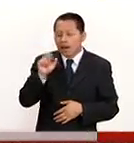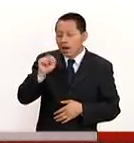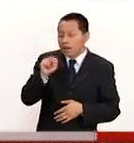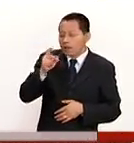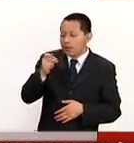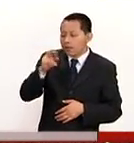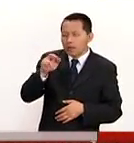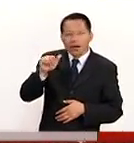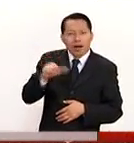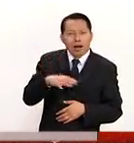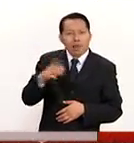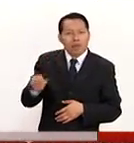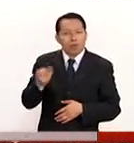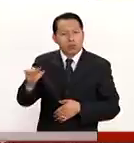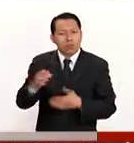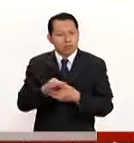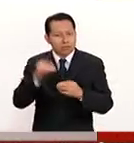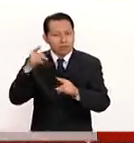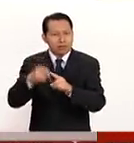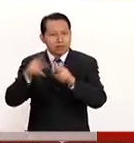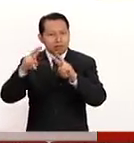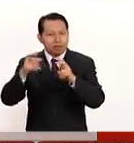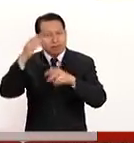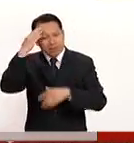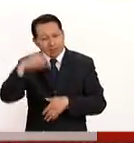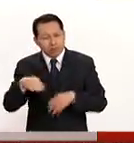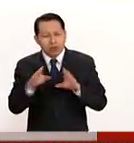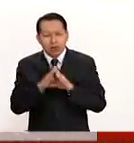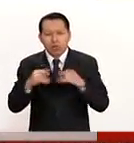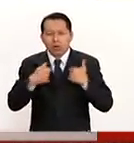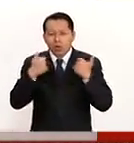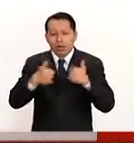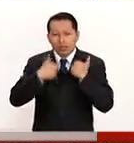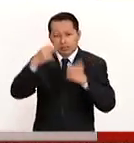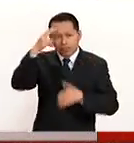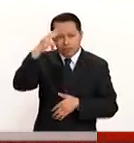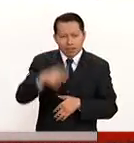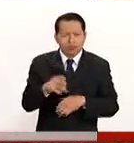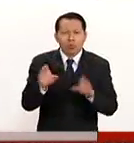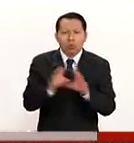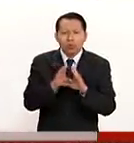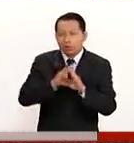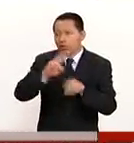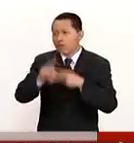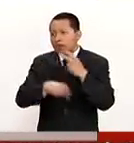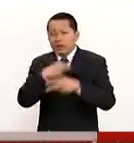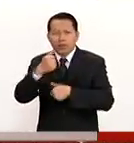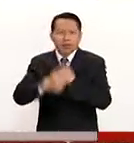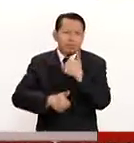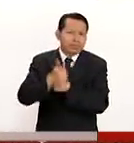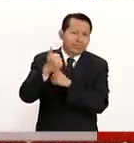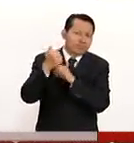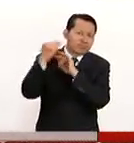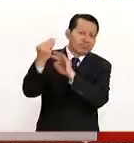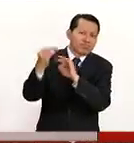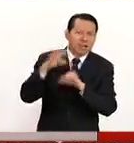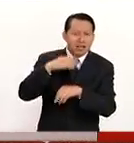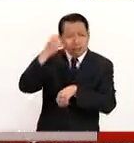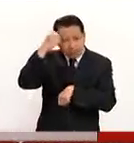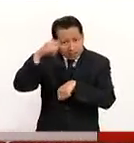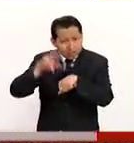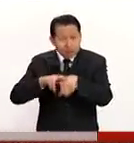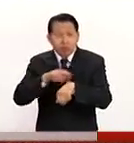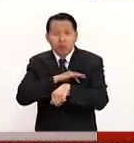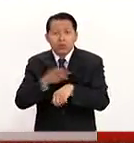sobre este tema, sabemos que jóvenes mexicanos cuando van a competir en el